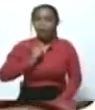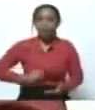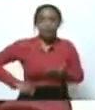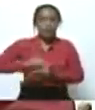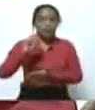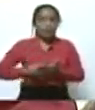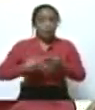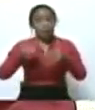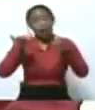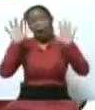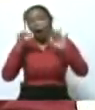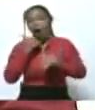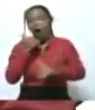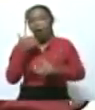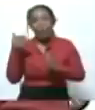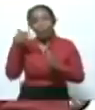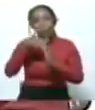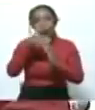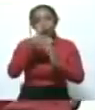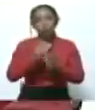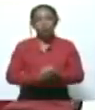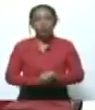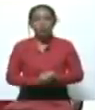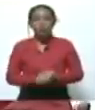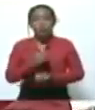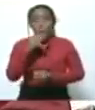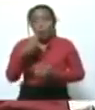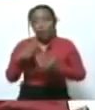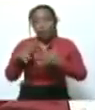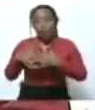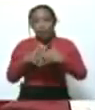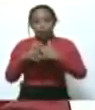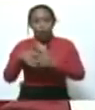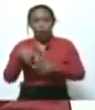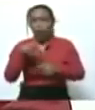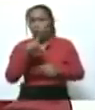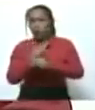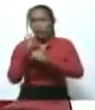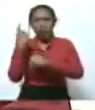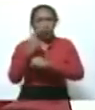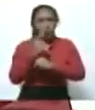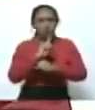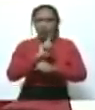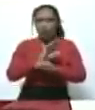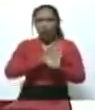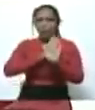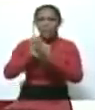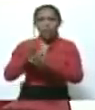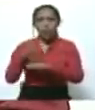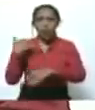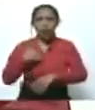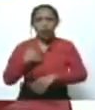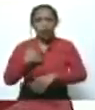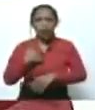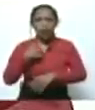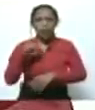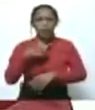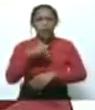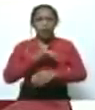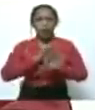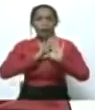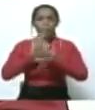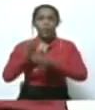firmantes en caso de ser atacado. Bueno, Estados Unidos no solo que no apoyó a Argentina, sino que apoyó a